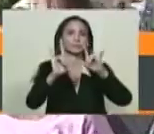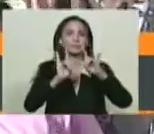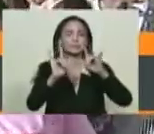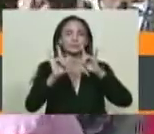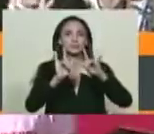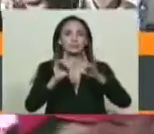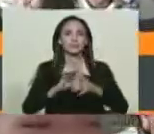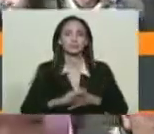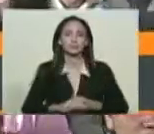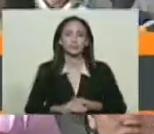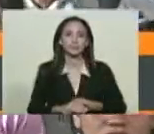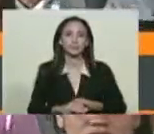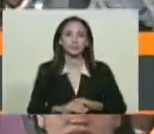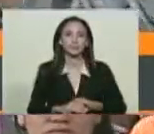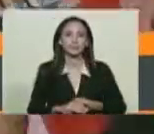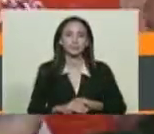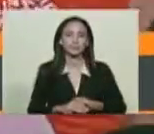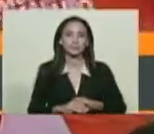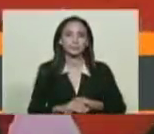profundamente.